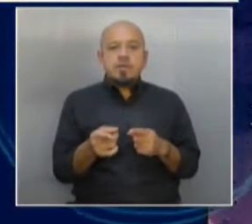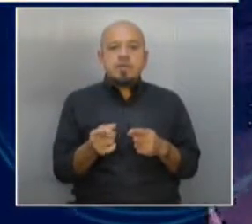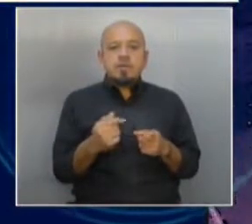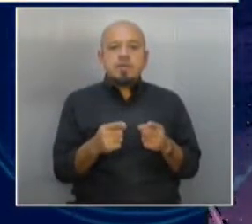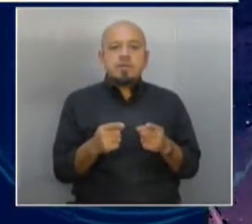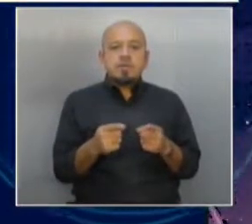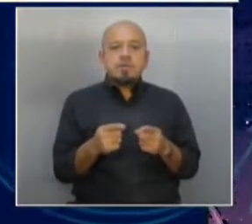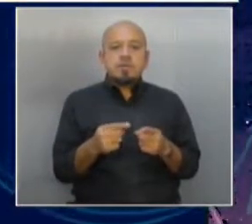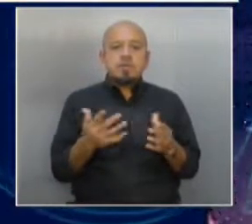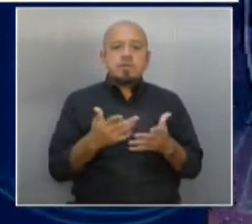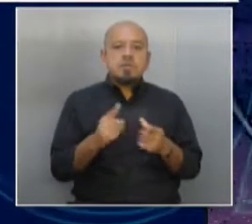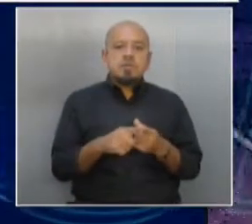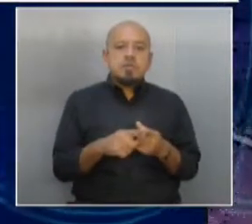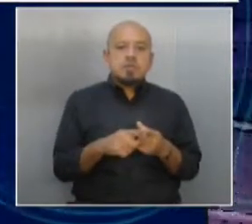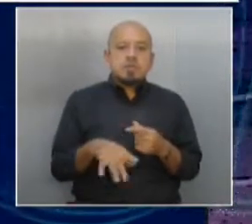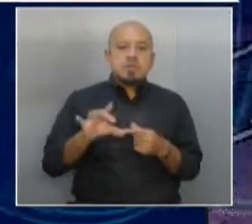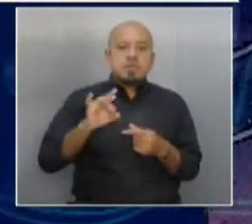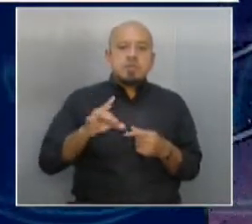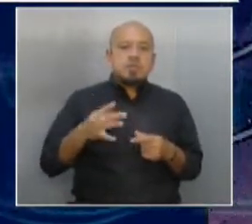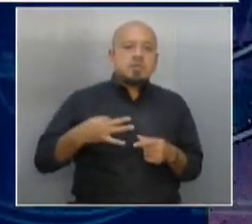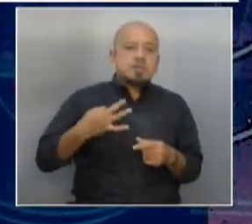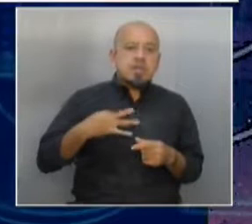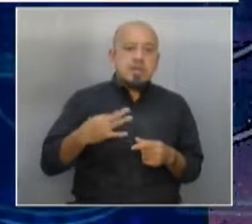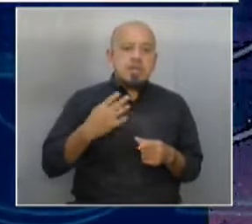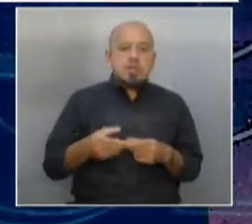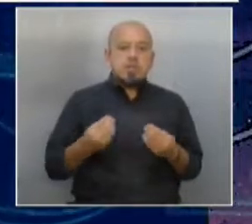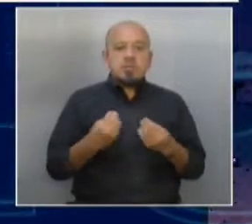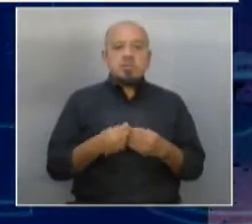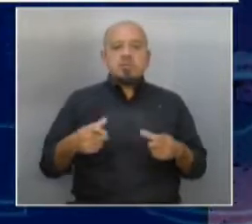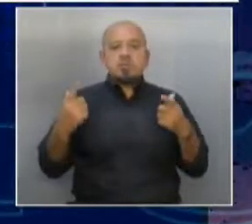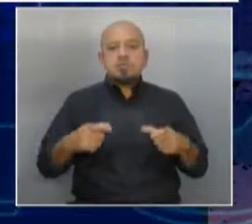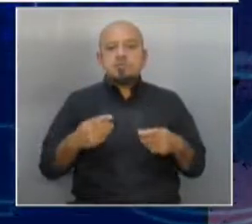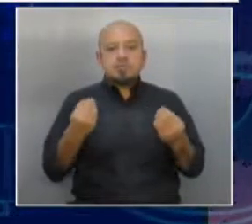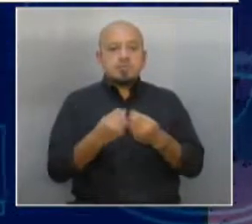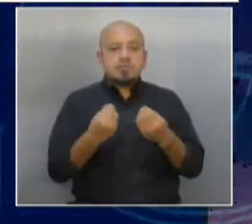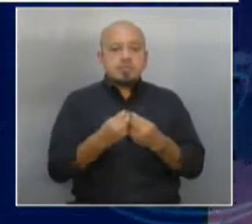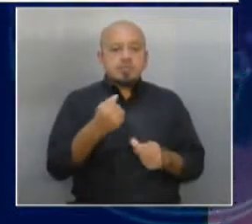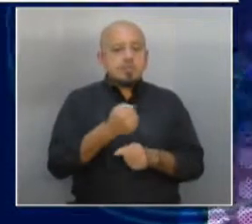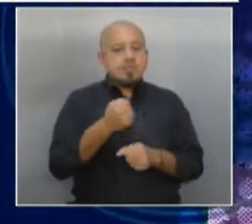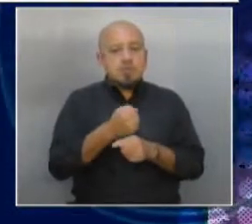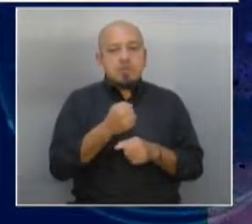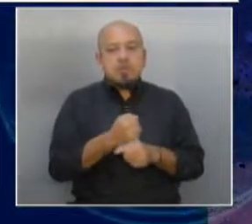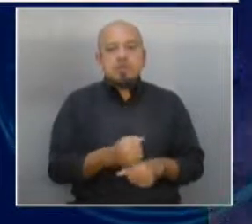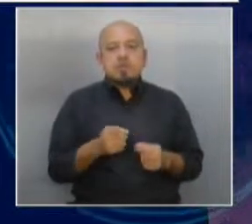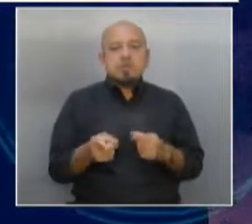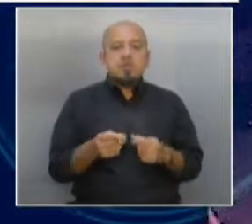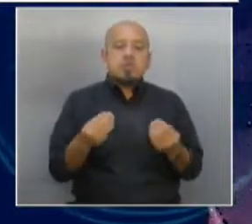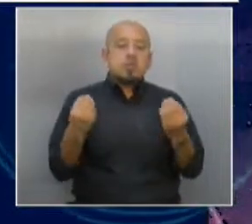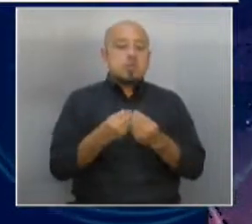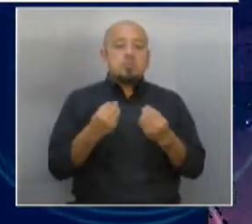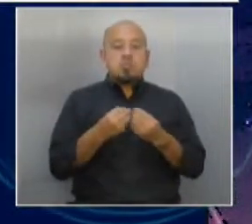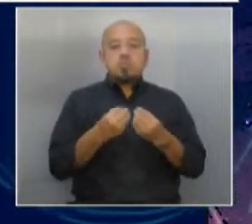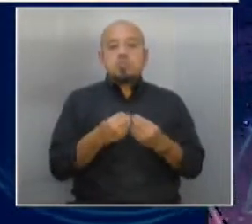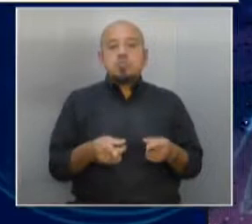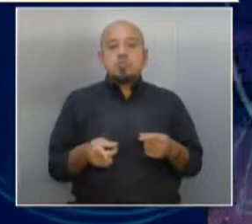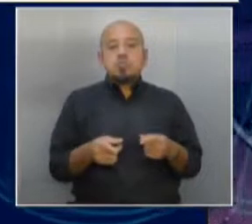ahora? Desde ahora, bueno, 15 años. Donde muchos discos, mucho trabajo, toques. Sí, sí. Mucho movimiento también